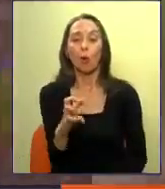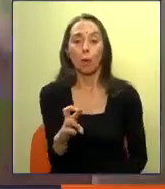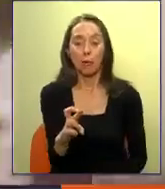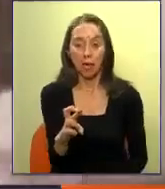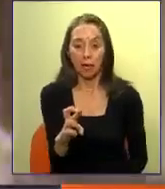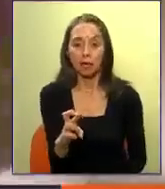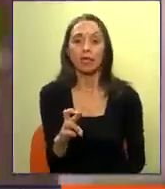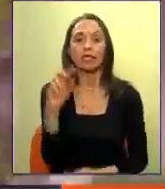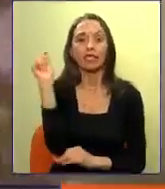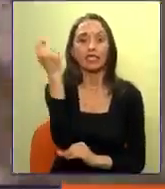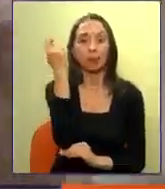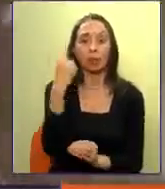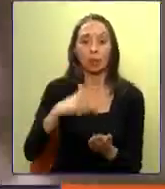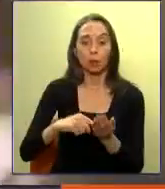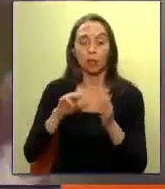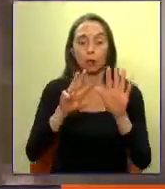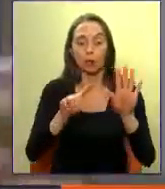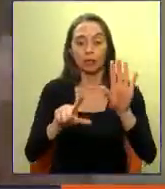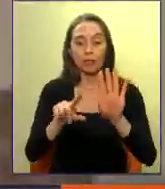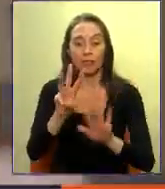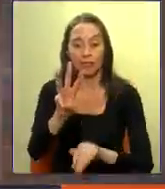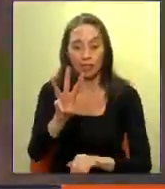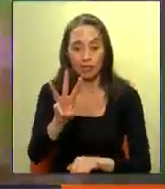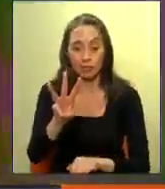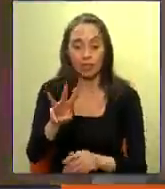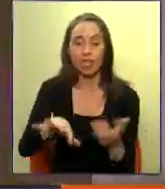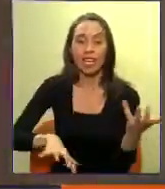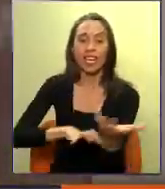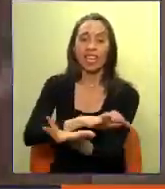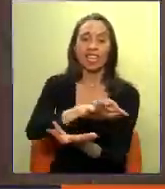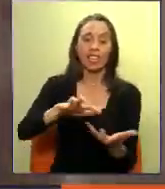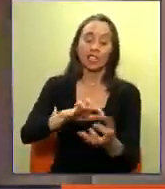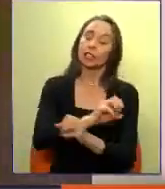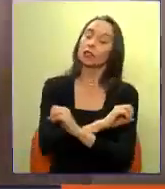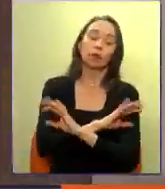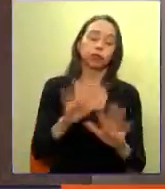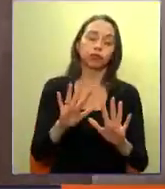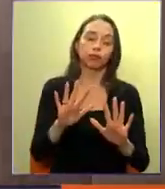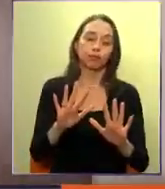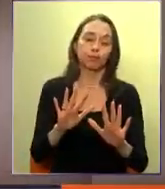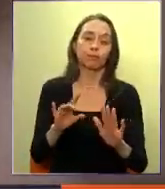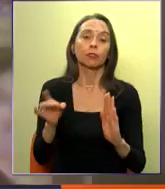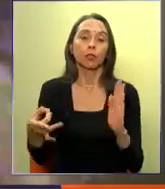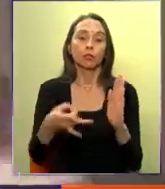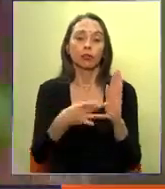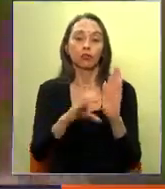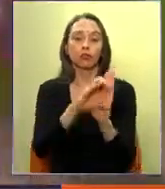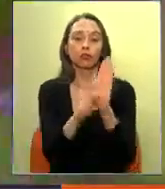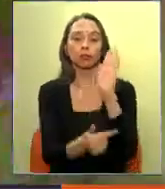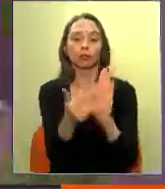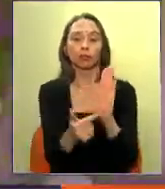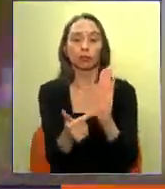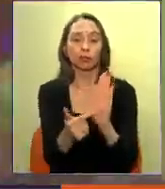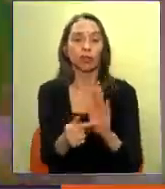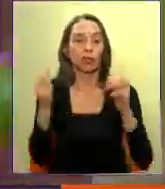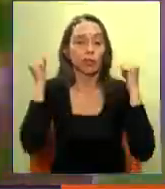Hacia septiembre de 1973, la crisis estalló y fuera del marco constitucional.